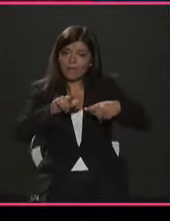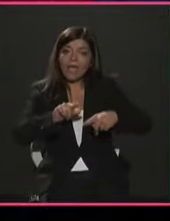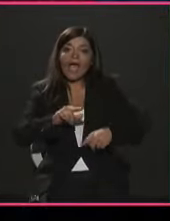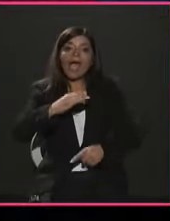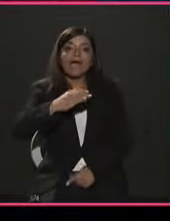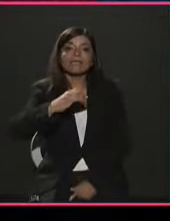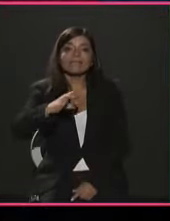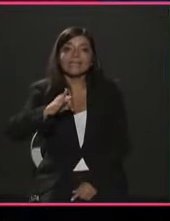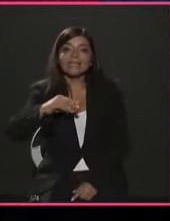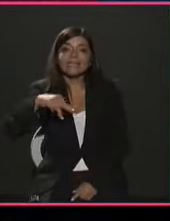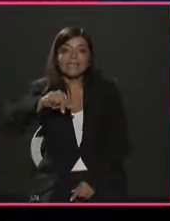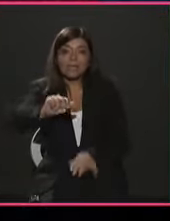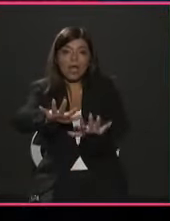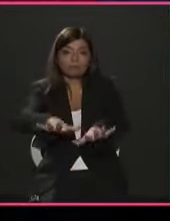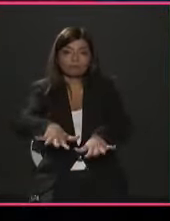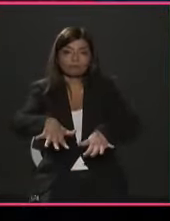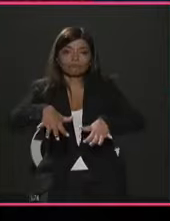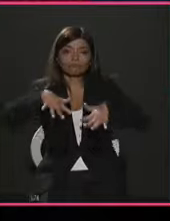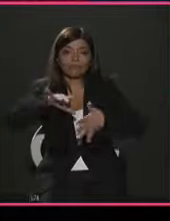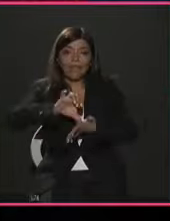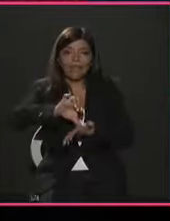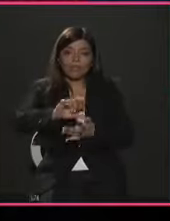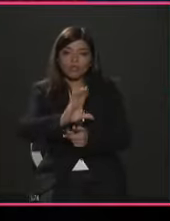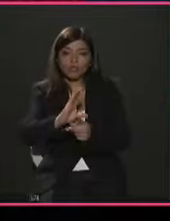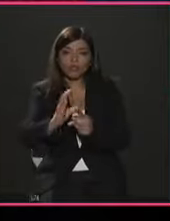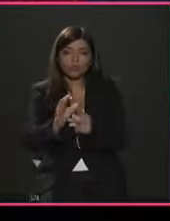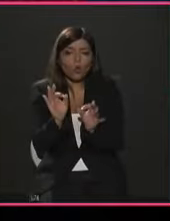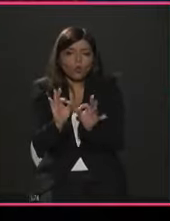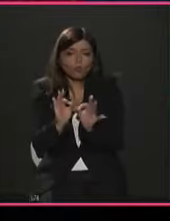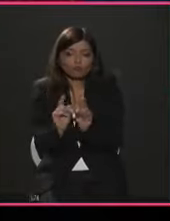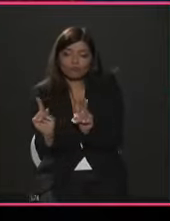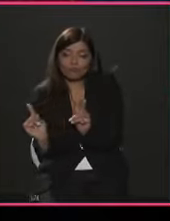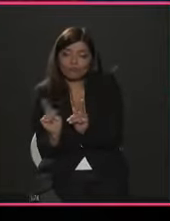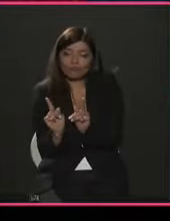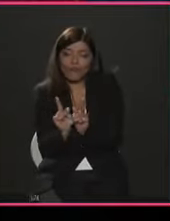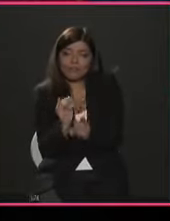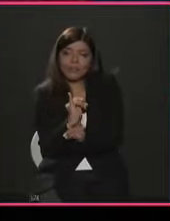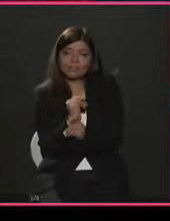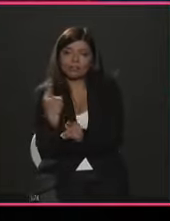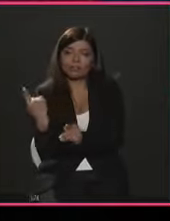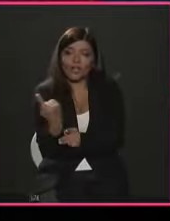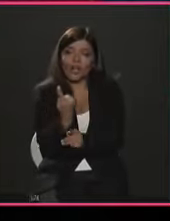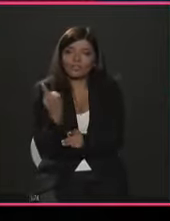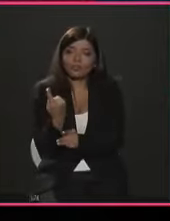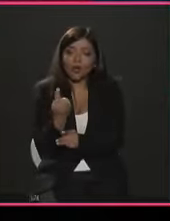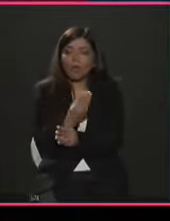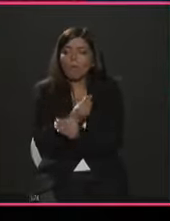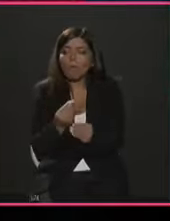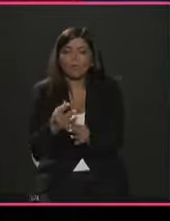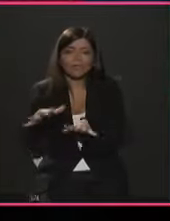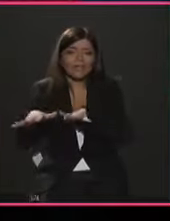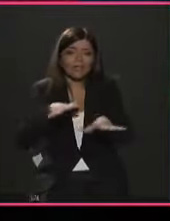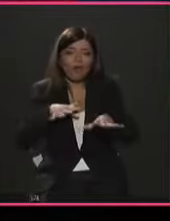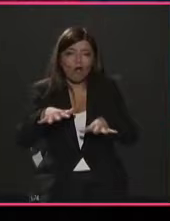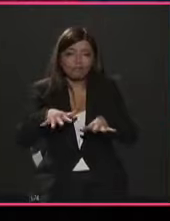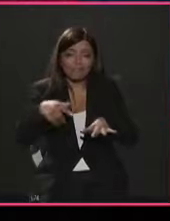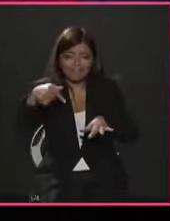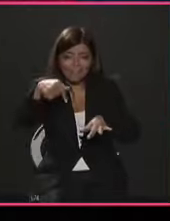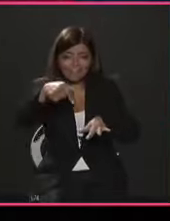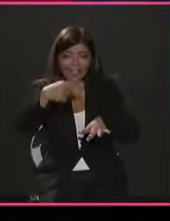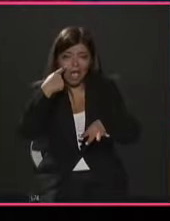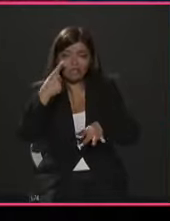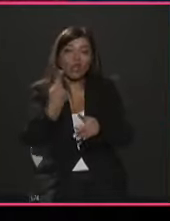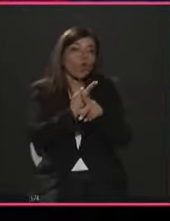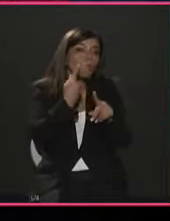seina al centro cultural seina que está justo al lado del Instituto Nacional Hay un montón de otras actividades no solo los